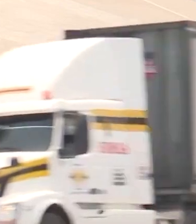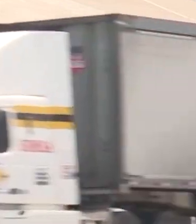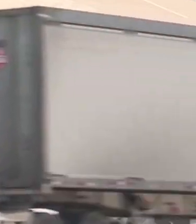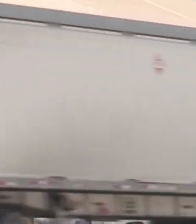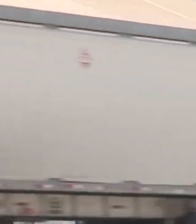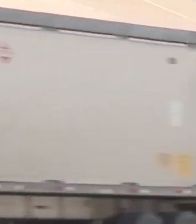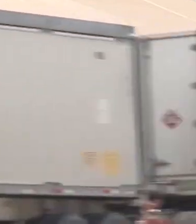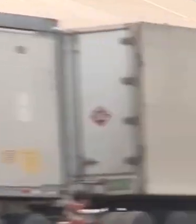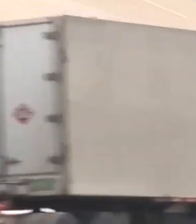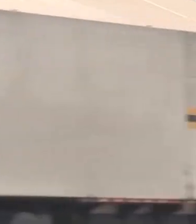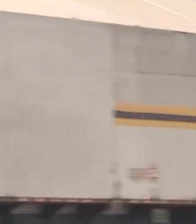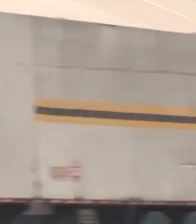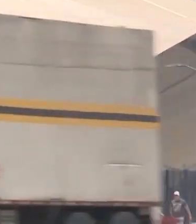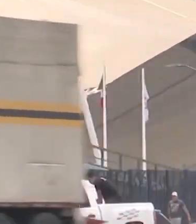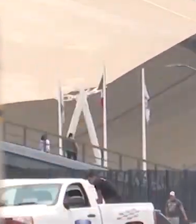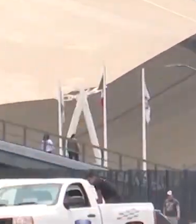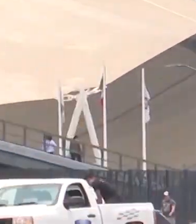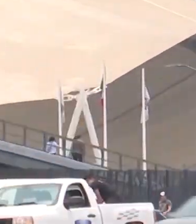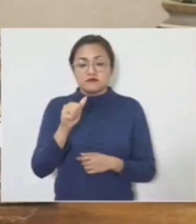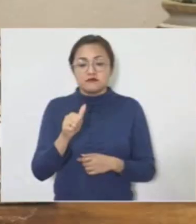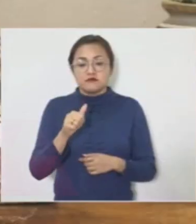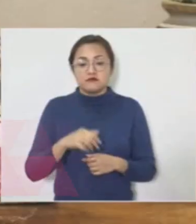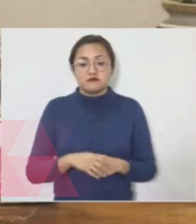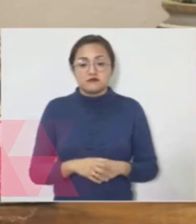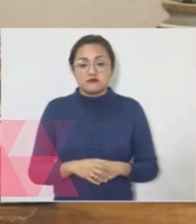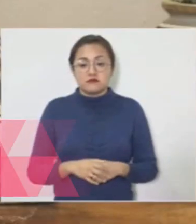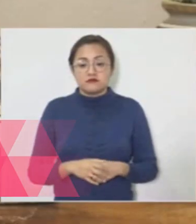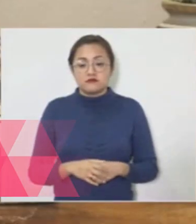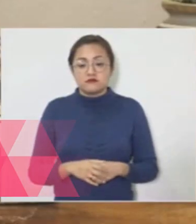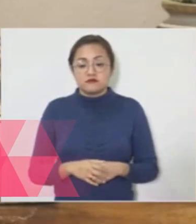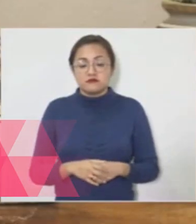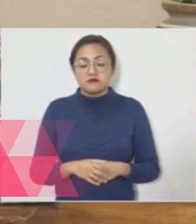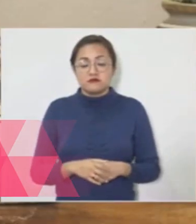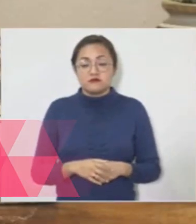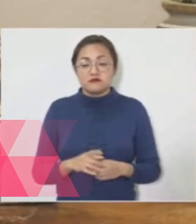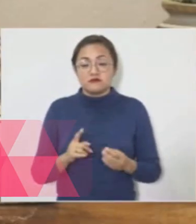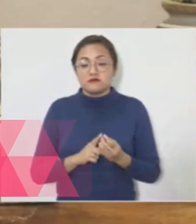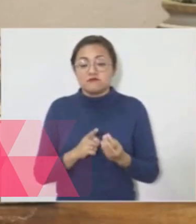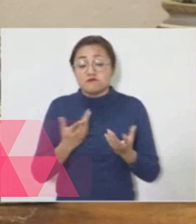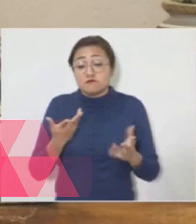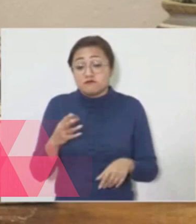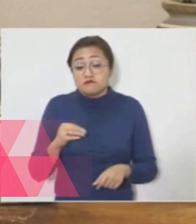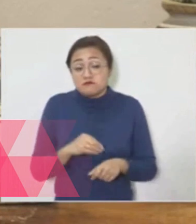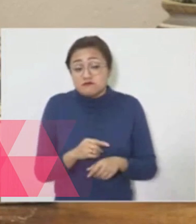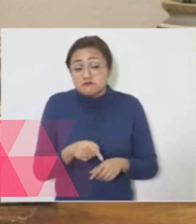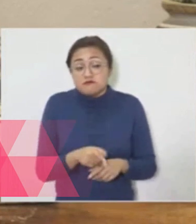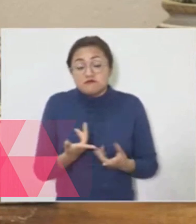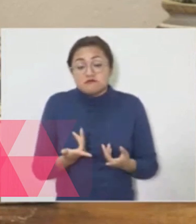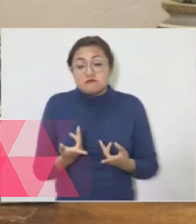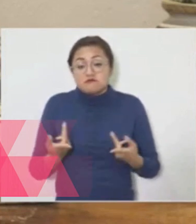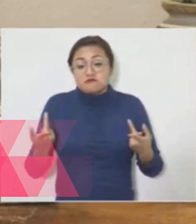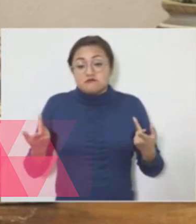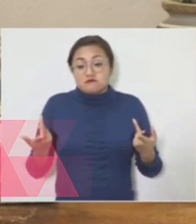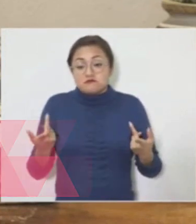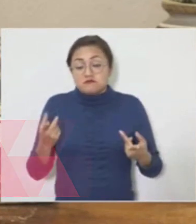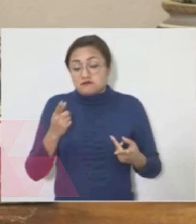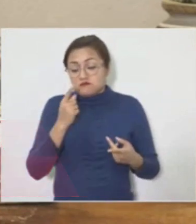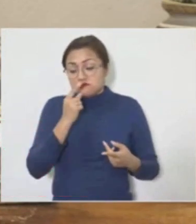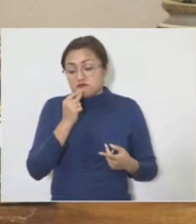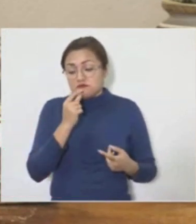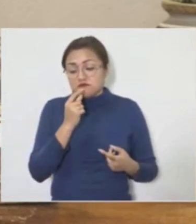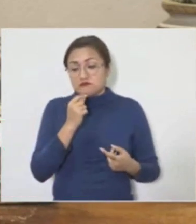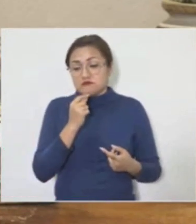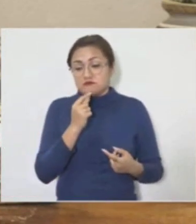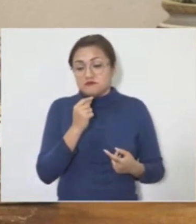de Rogelio López y operada por Saúl Gamboa a donde se alojó a muchos policías